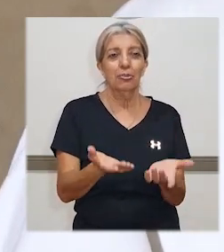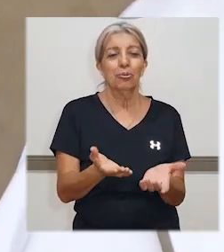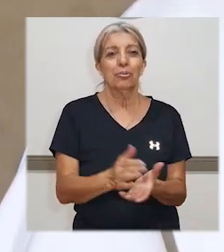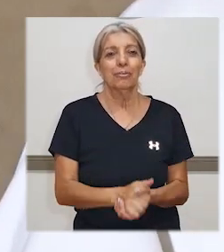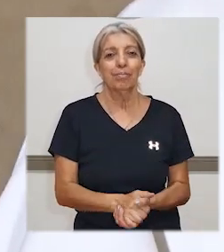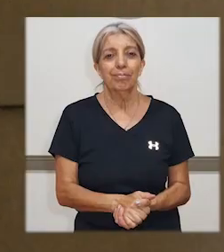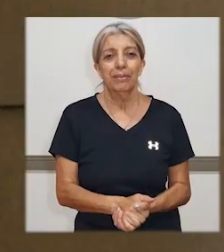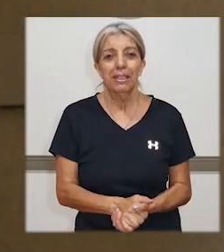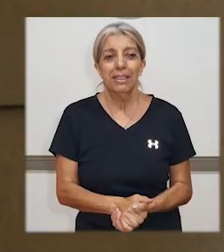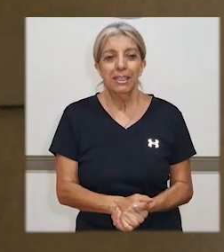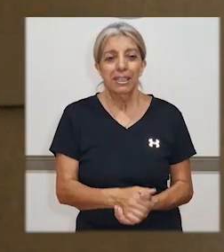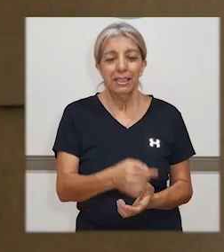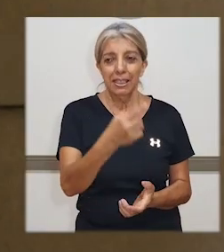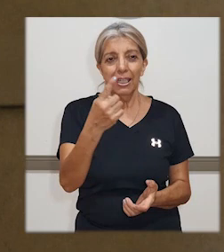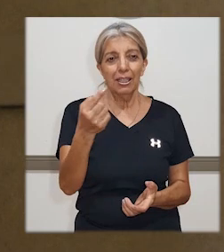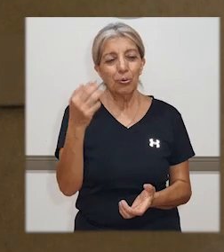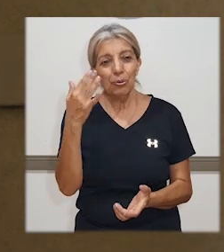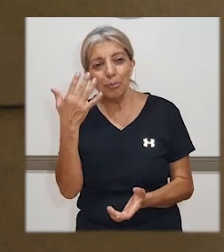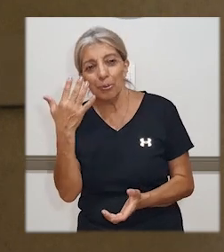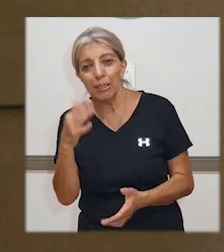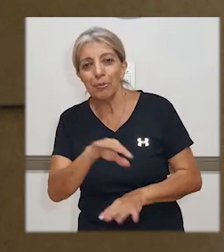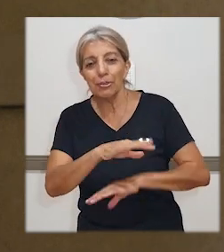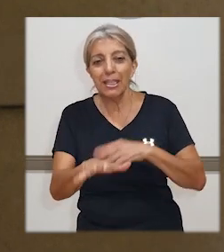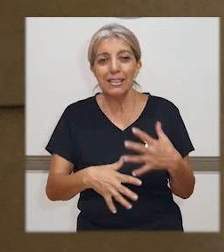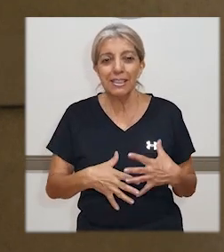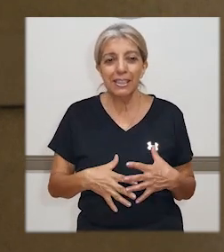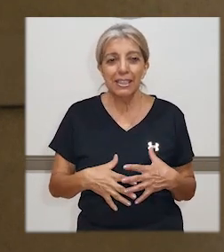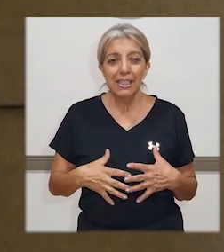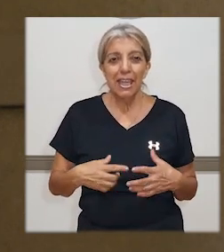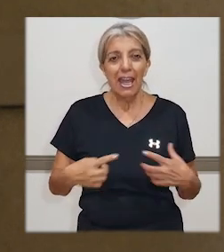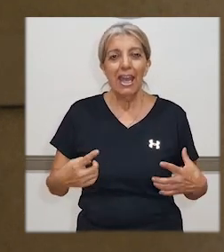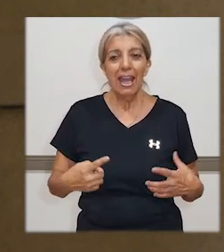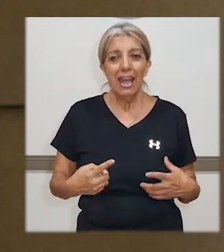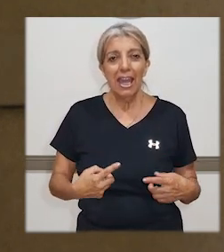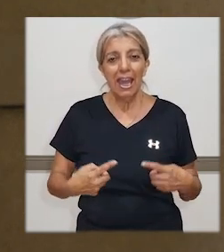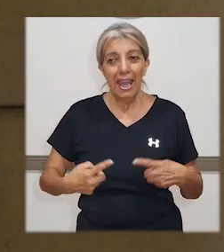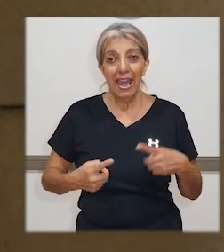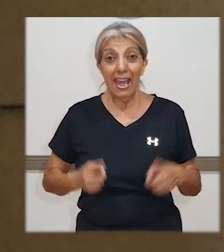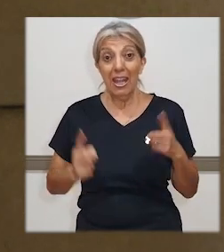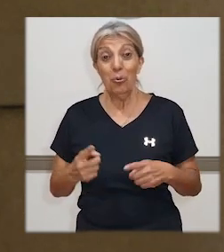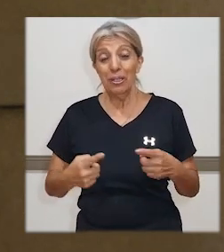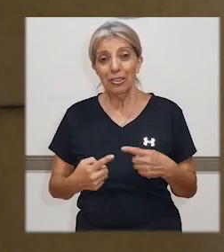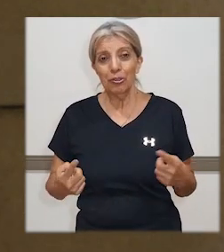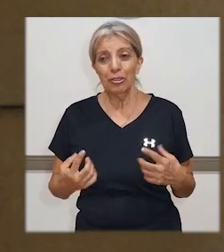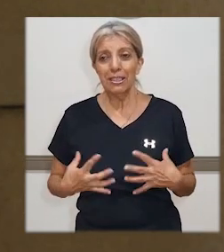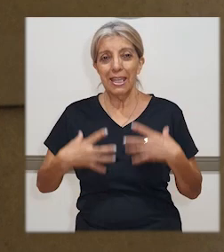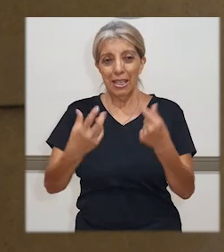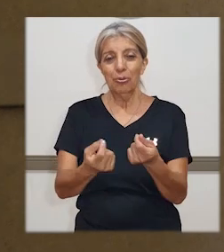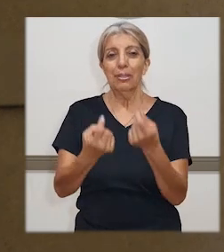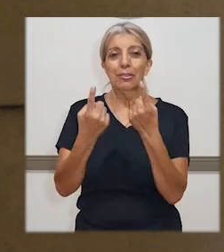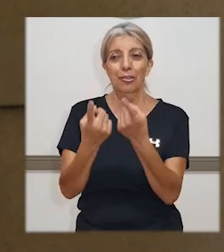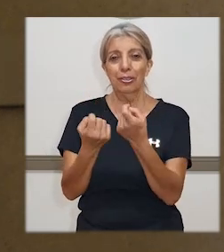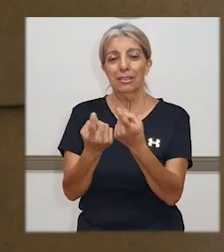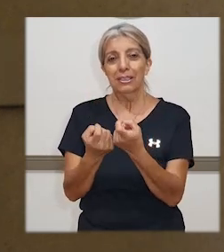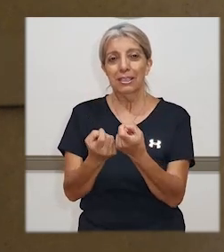pescador de hombres, le dice a Pedro. Y esa es esa irrupción de Dios que ensancha el espacio de nuestro